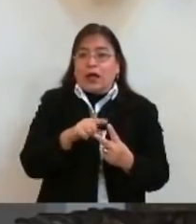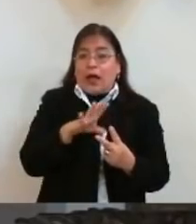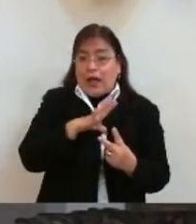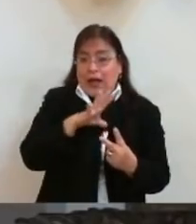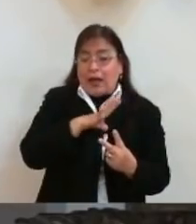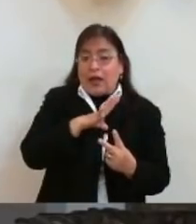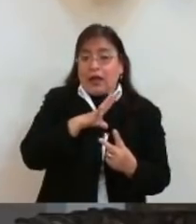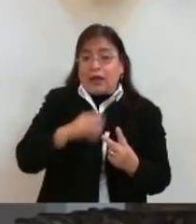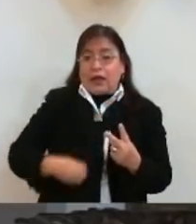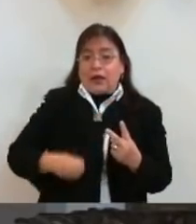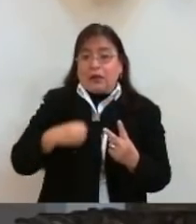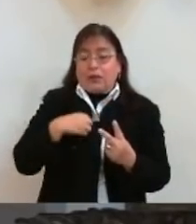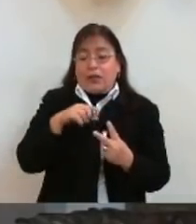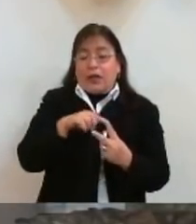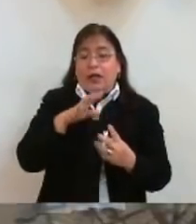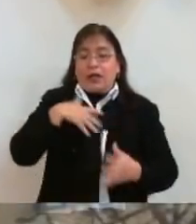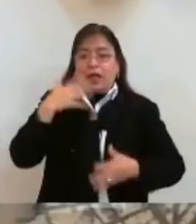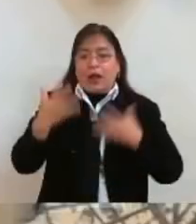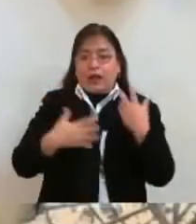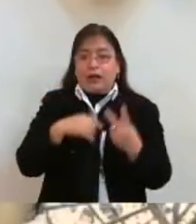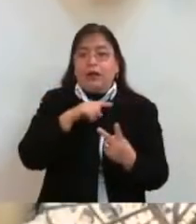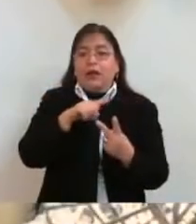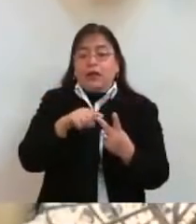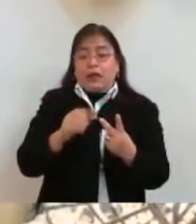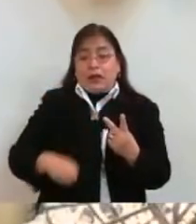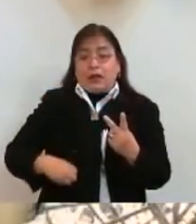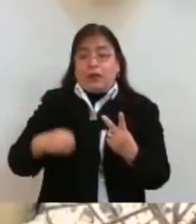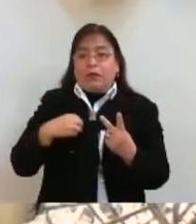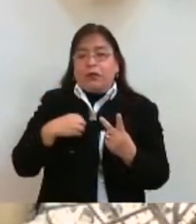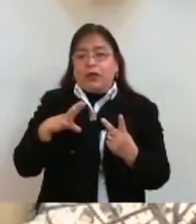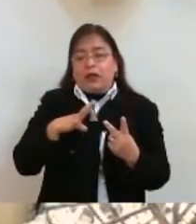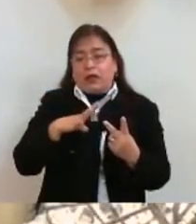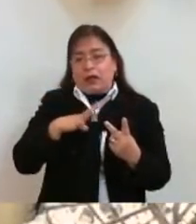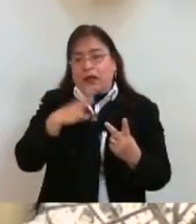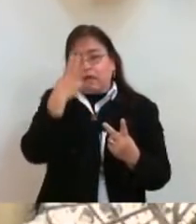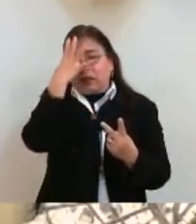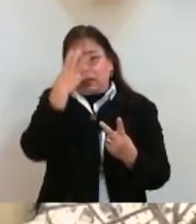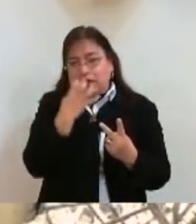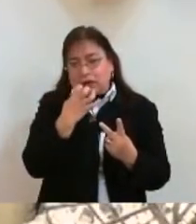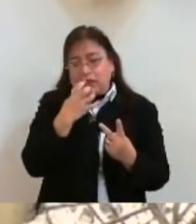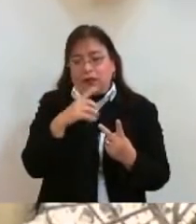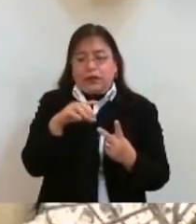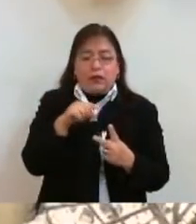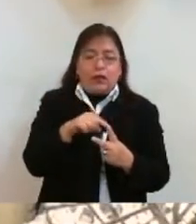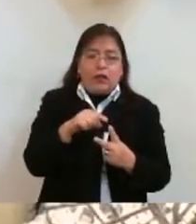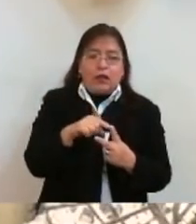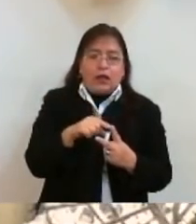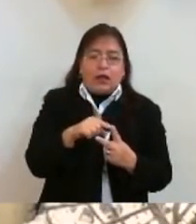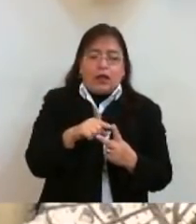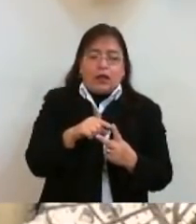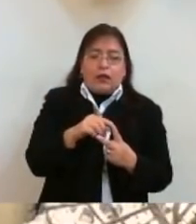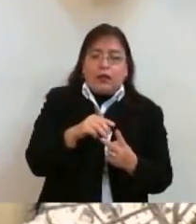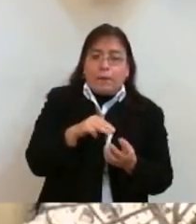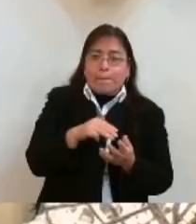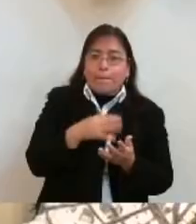alegría y tristeza, miel y